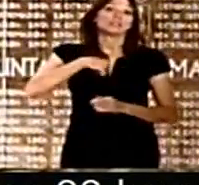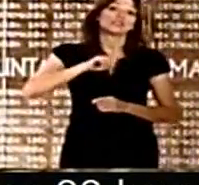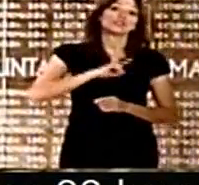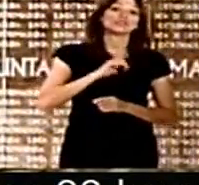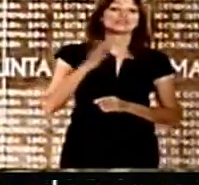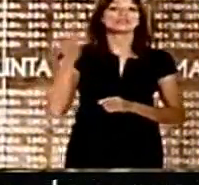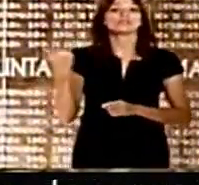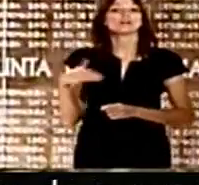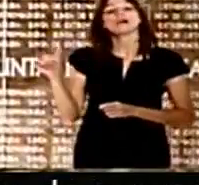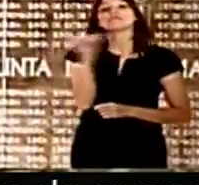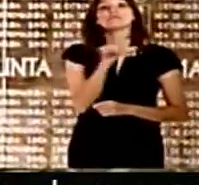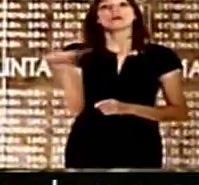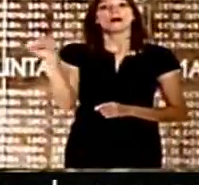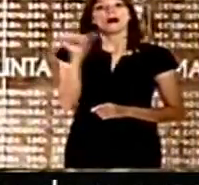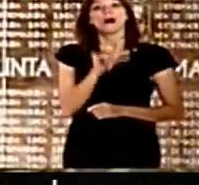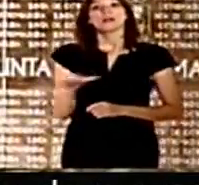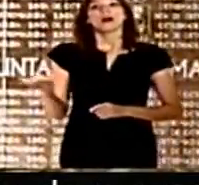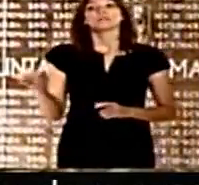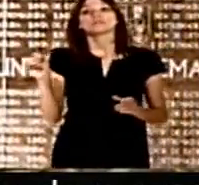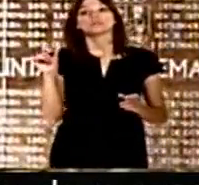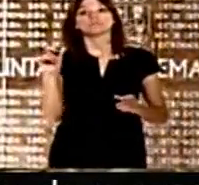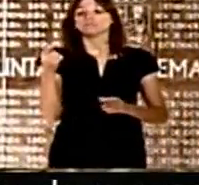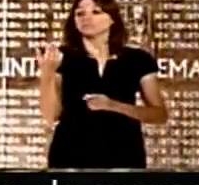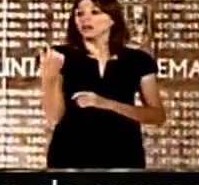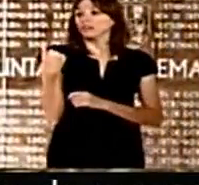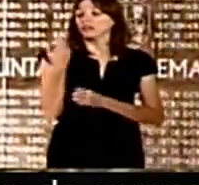dicho en las últimas semanas desde que hemos conocido esto,